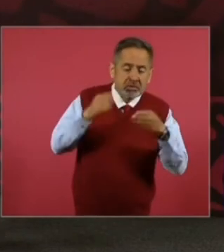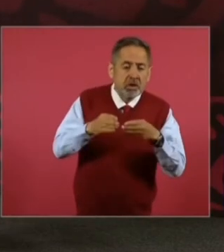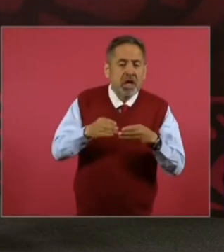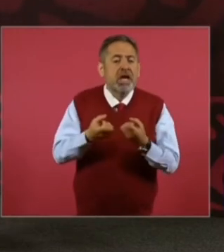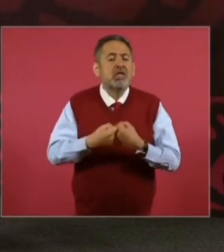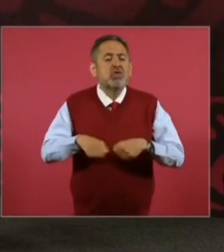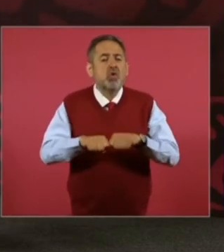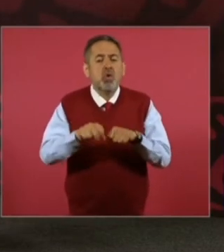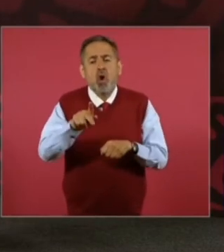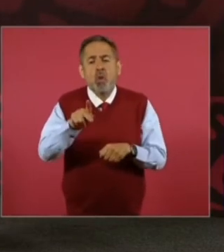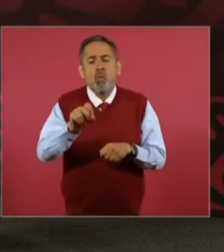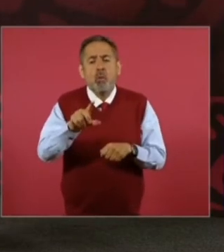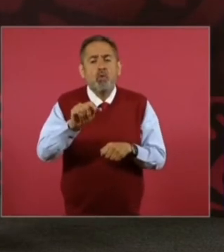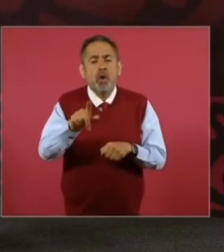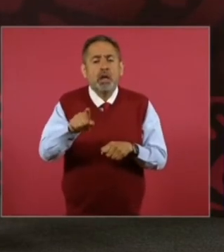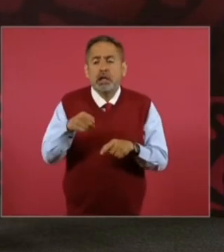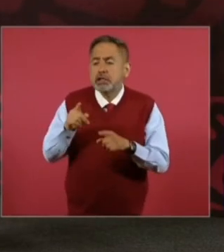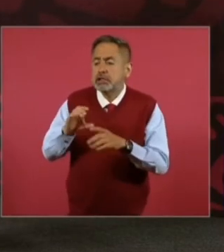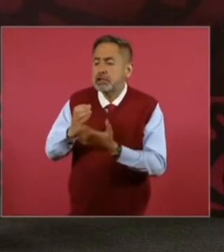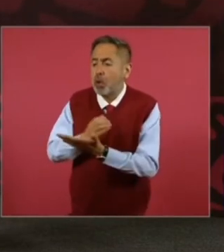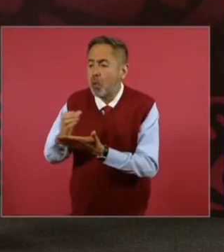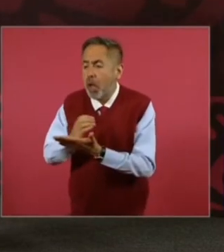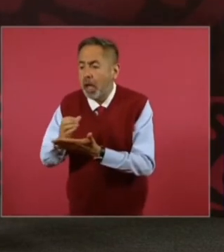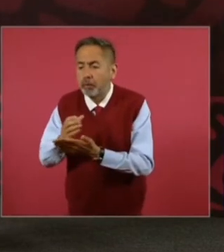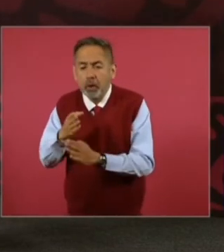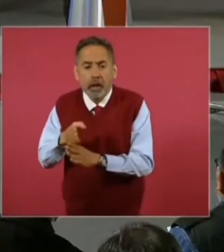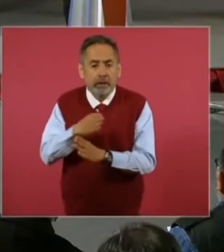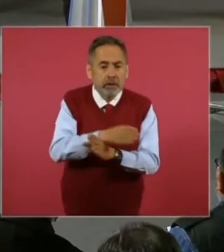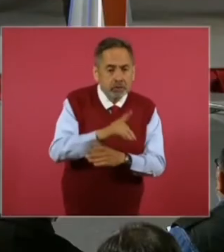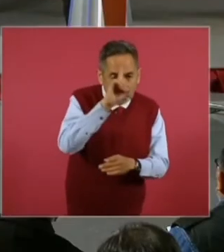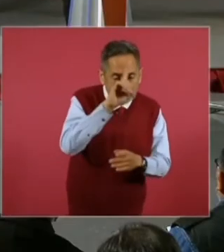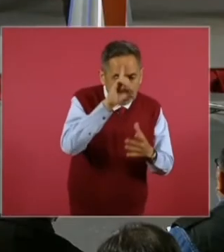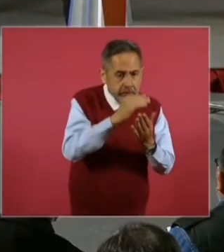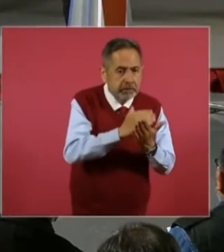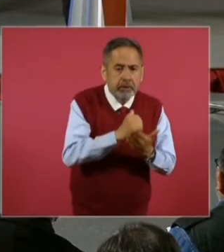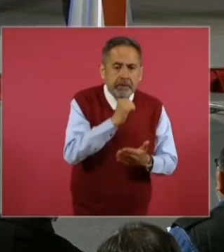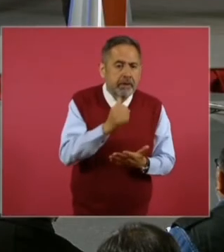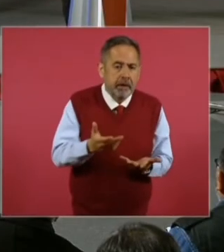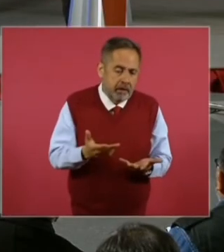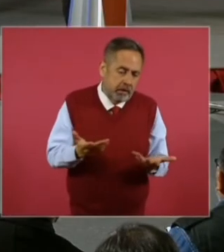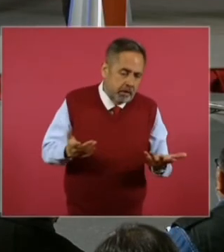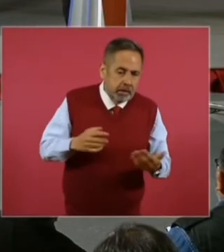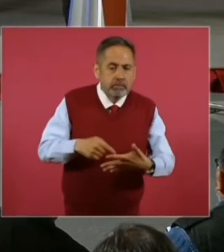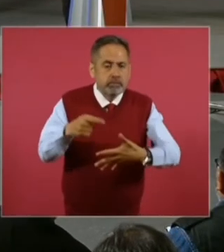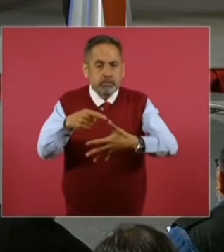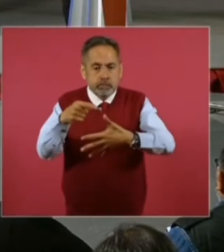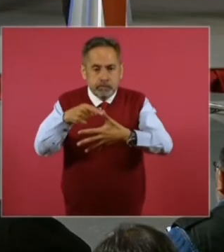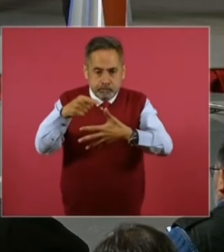estaba en la curación de la enfermedad y no en la procuración de la salud. Y cinco, porque tiene una planeación nacional.